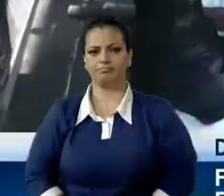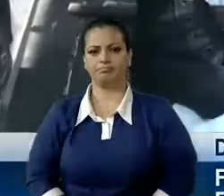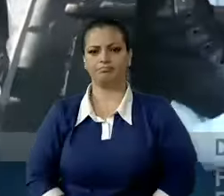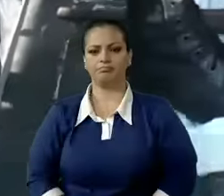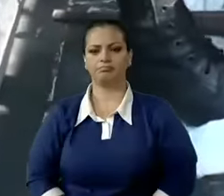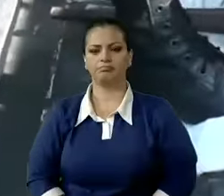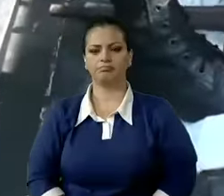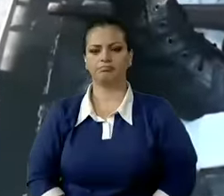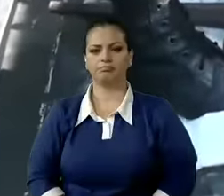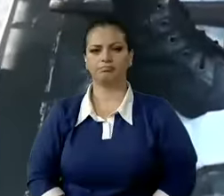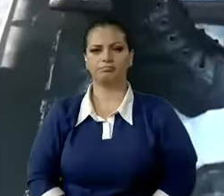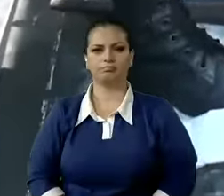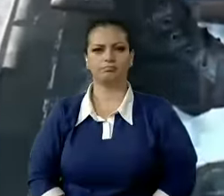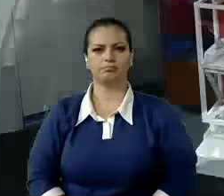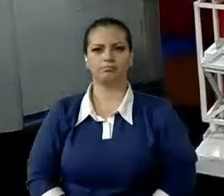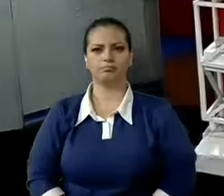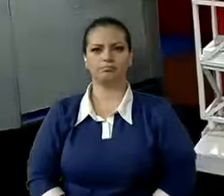Karina Valdivieso.